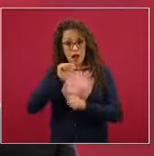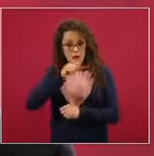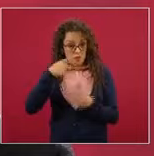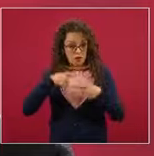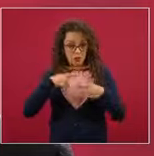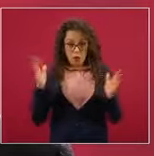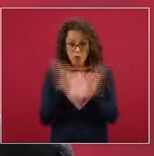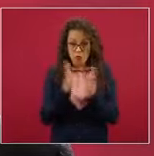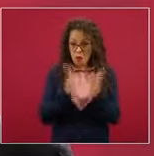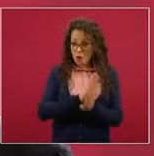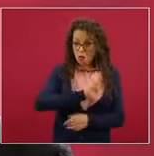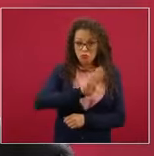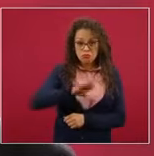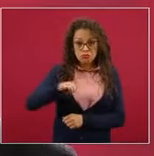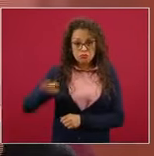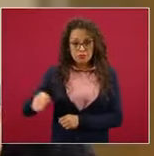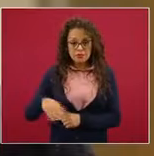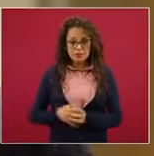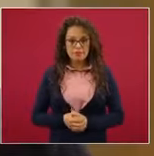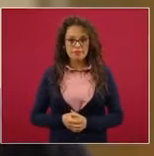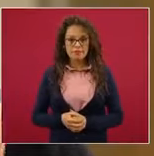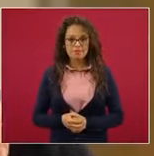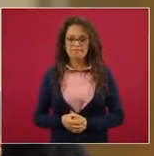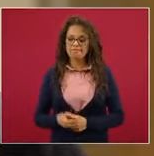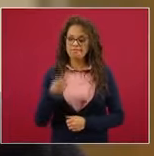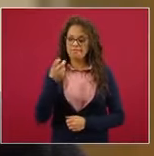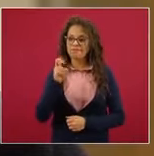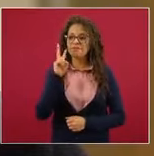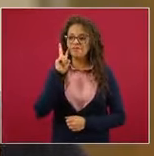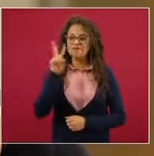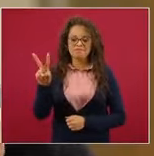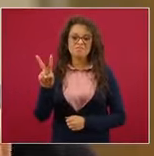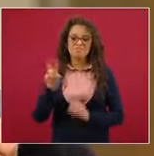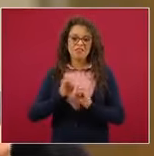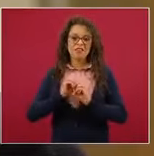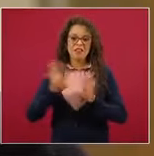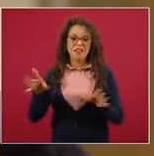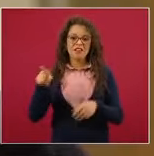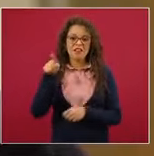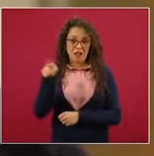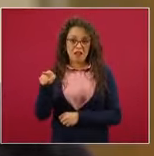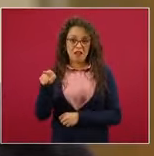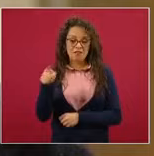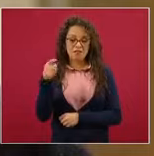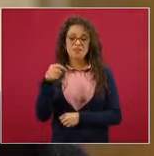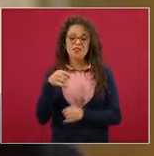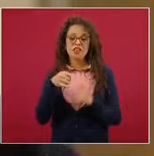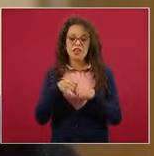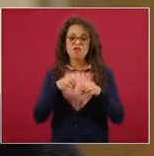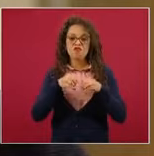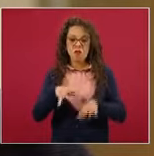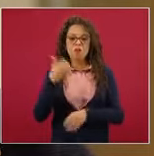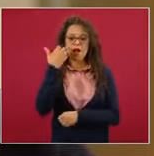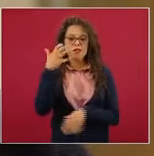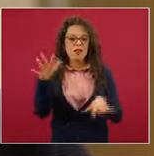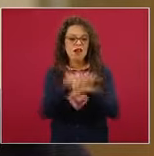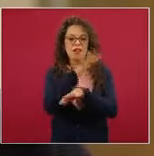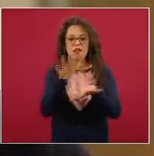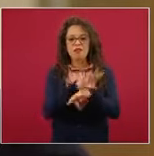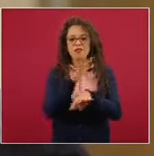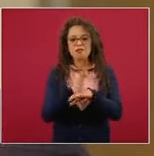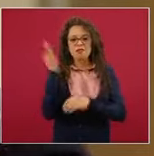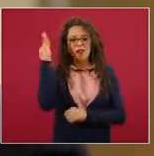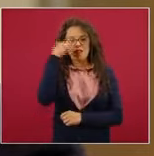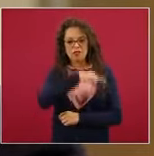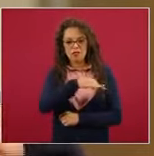una evidente ganas de distorsionar la información, de generar encono, de canalizar el odio que se siente